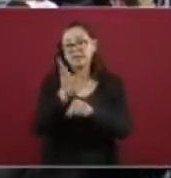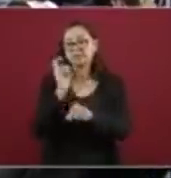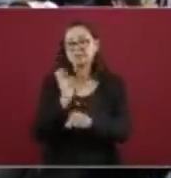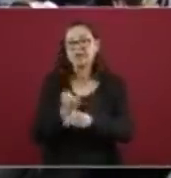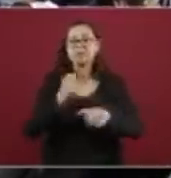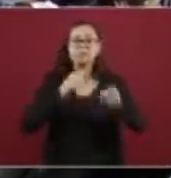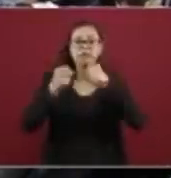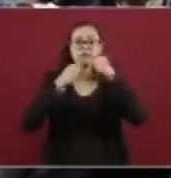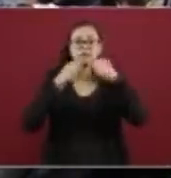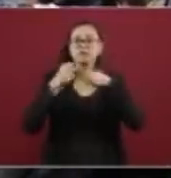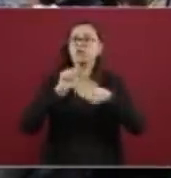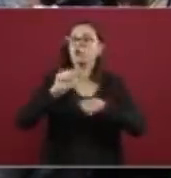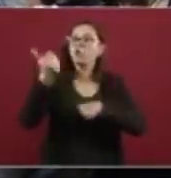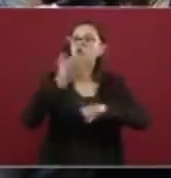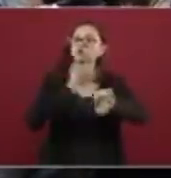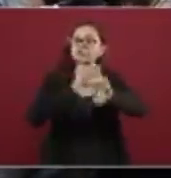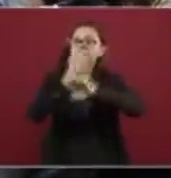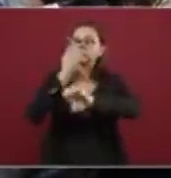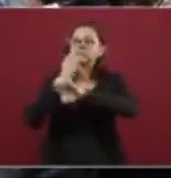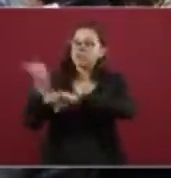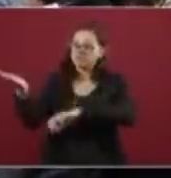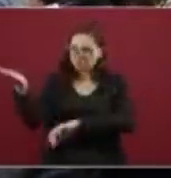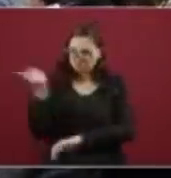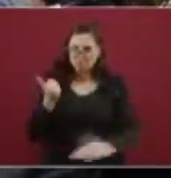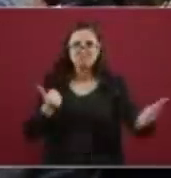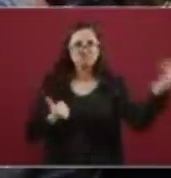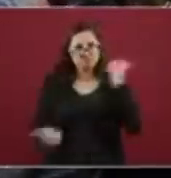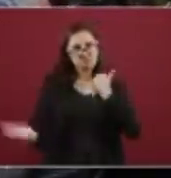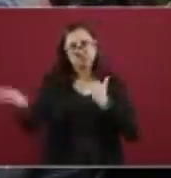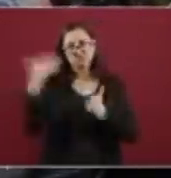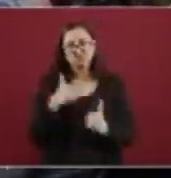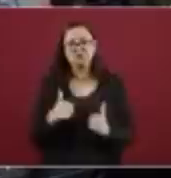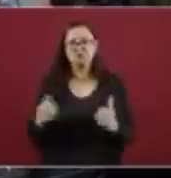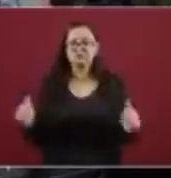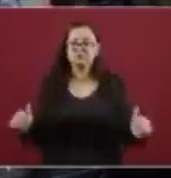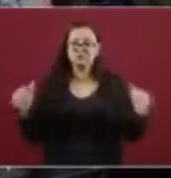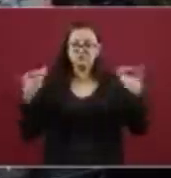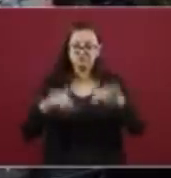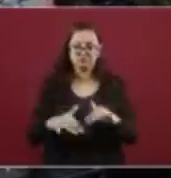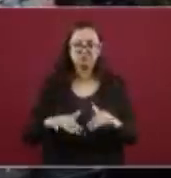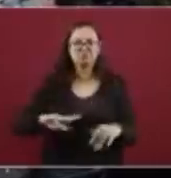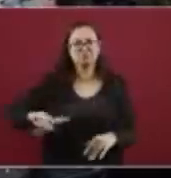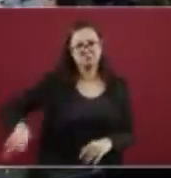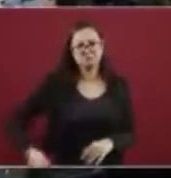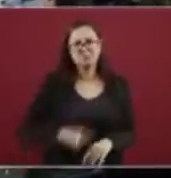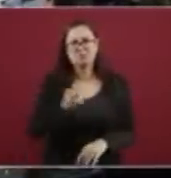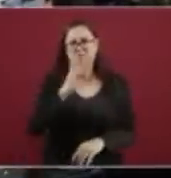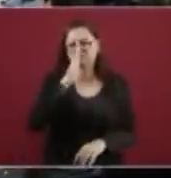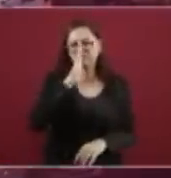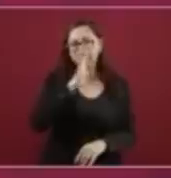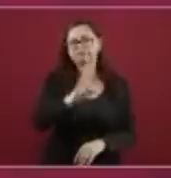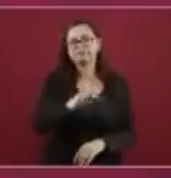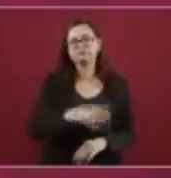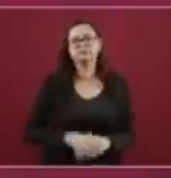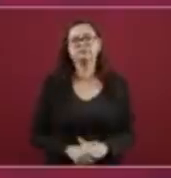de los estados para que hagan sus planteamientos,